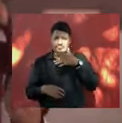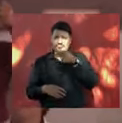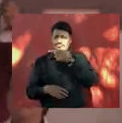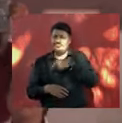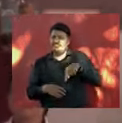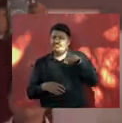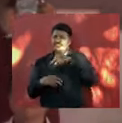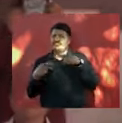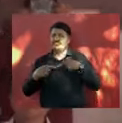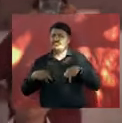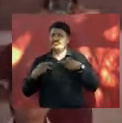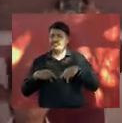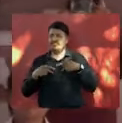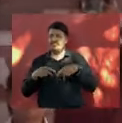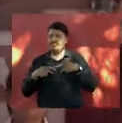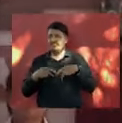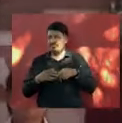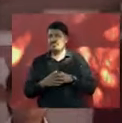Pero